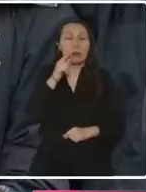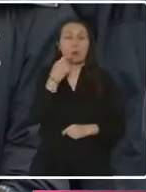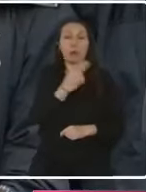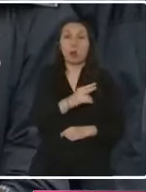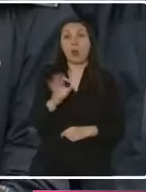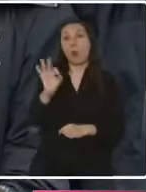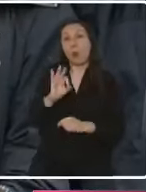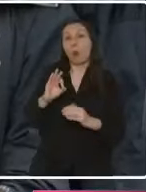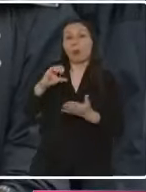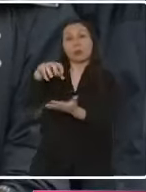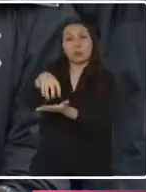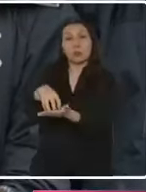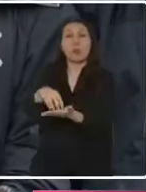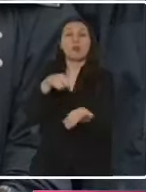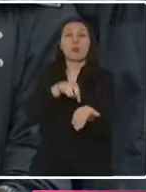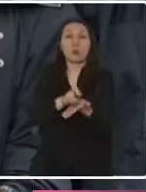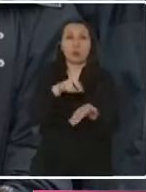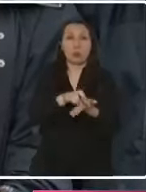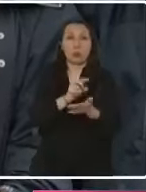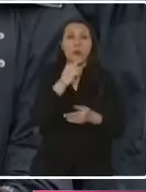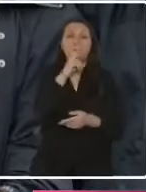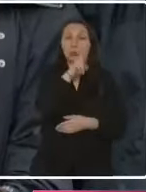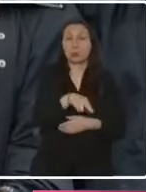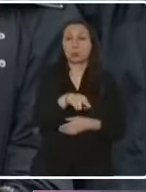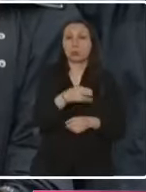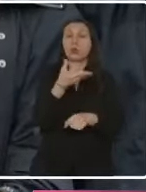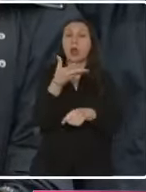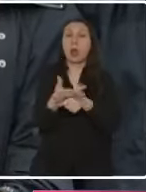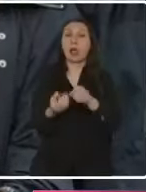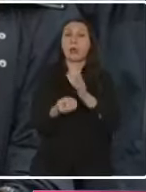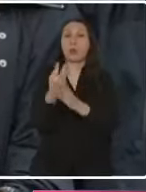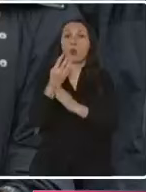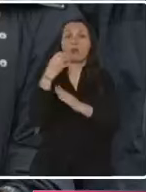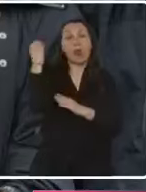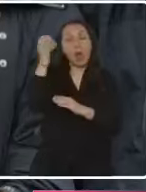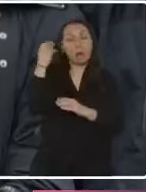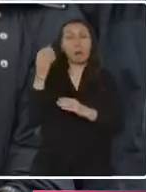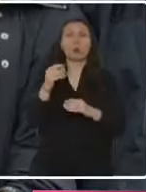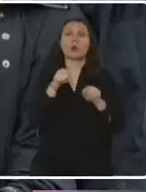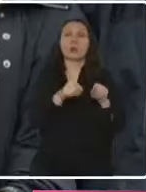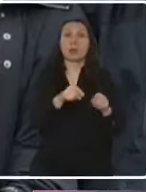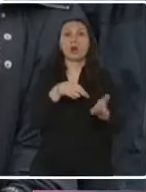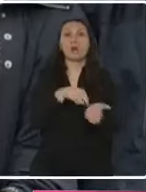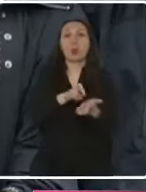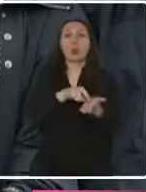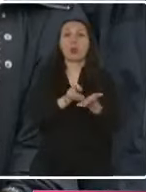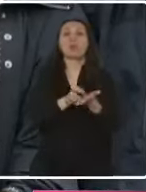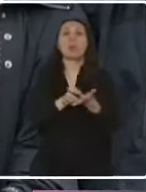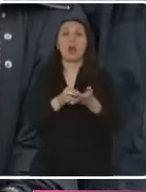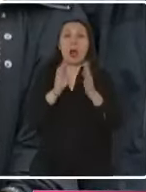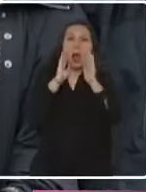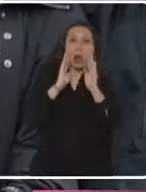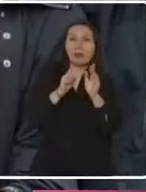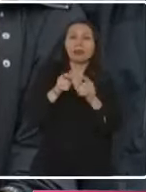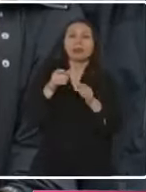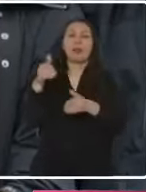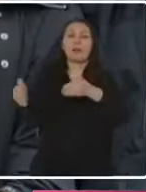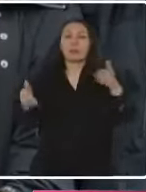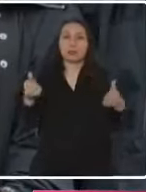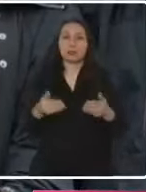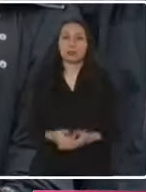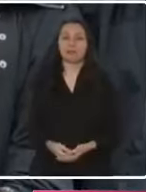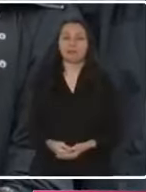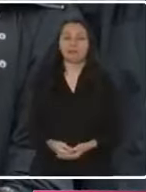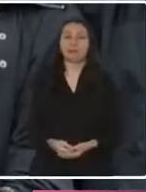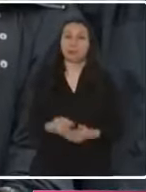también de centros comunitarios en Purén, que cuenta con una nueva ambulancia en Purén para poder atender a sus vecinos y vecinas. En